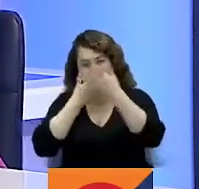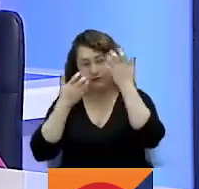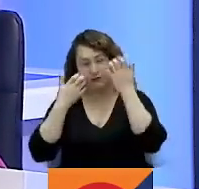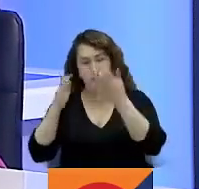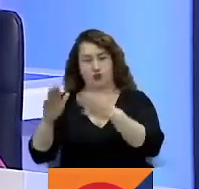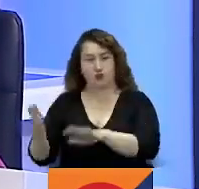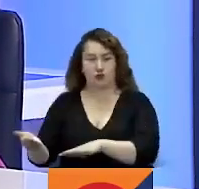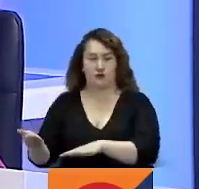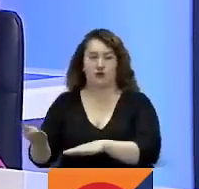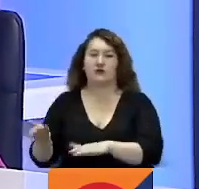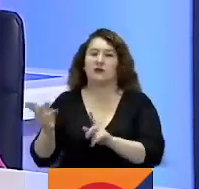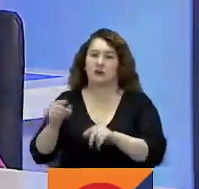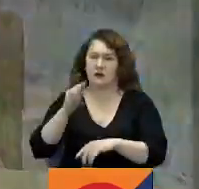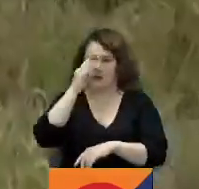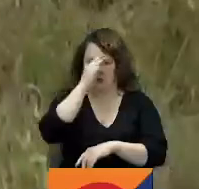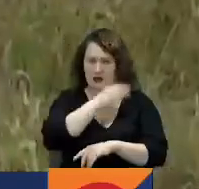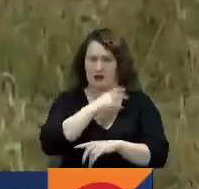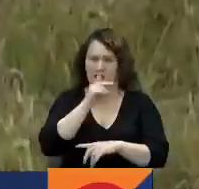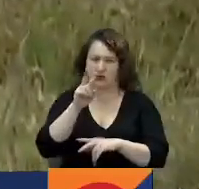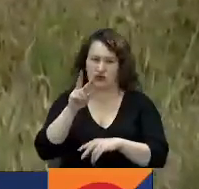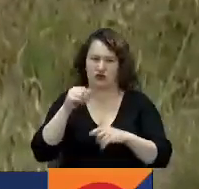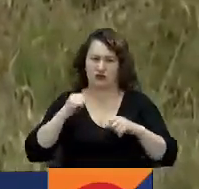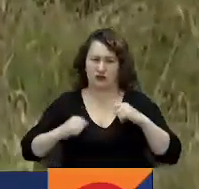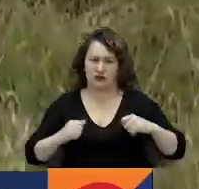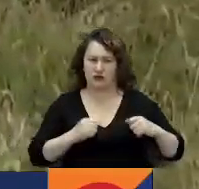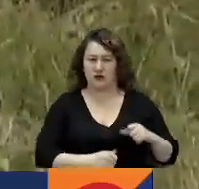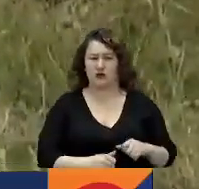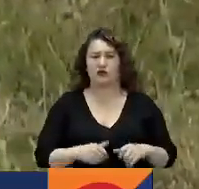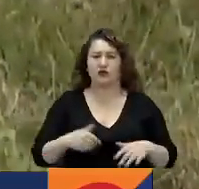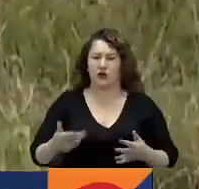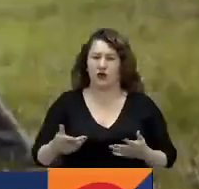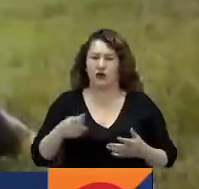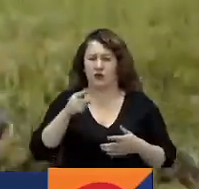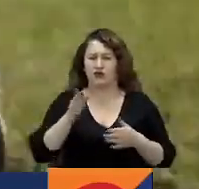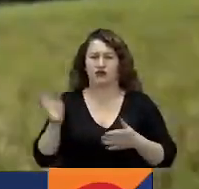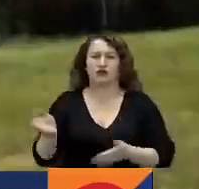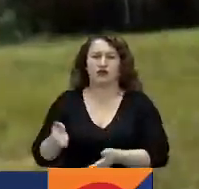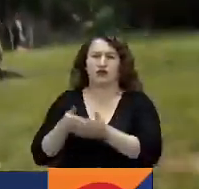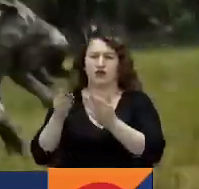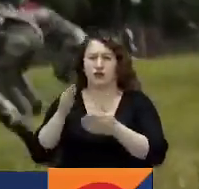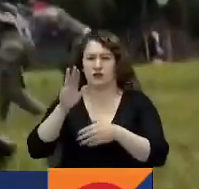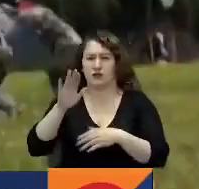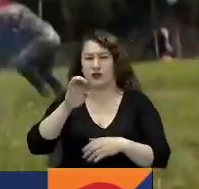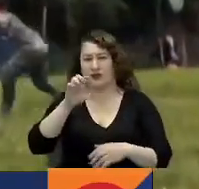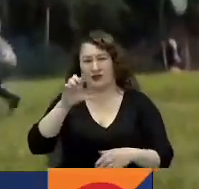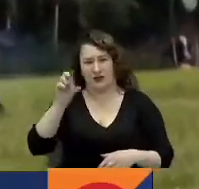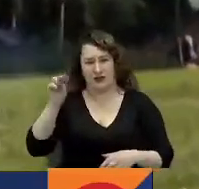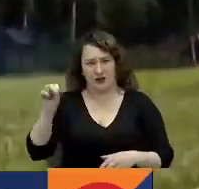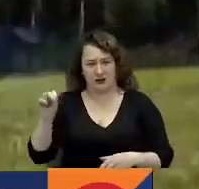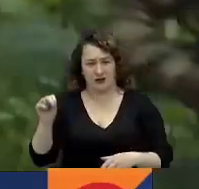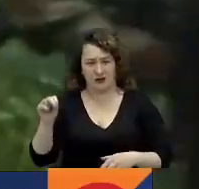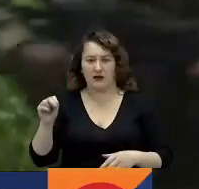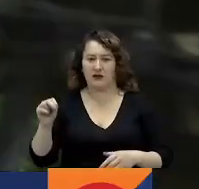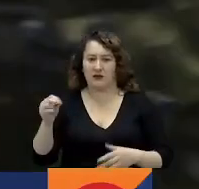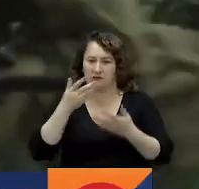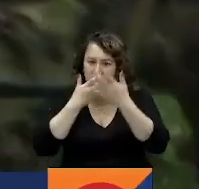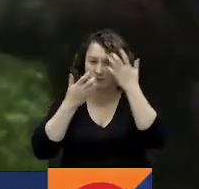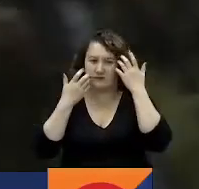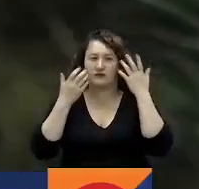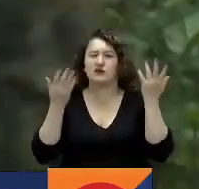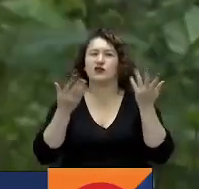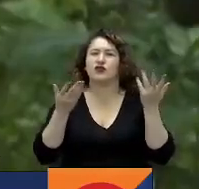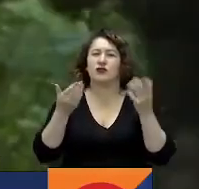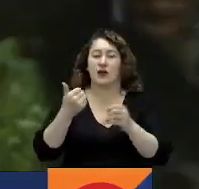también resultaron heridos. Las fuerzas militares adelantaban un operativo contra miembros del Ejército de Liberación Nacional en el municipio de Tame,